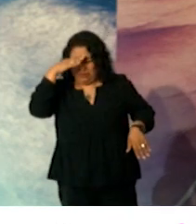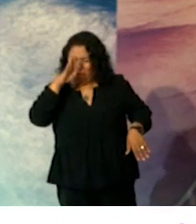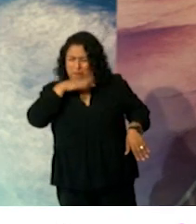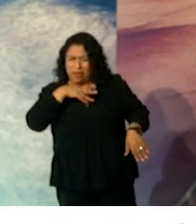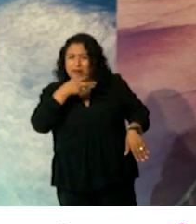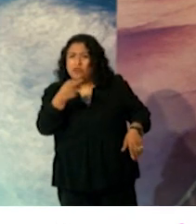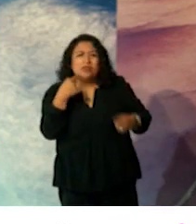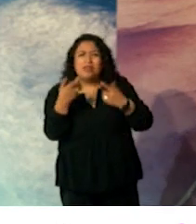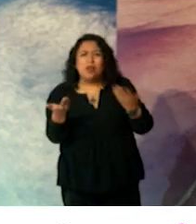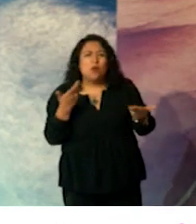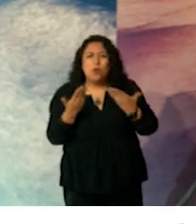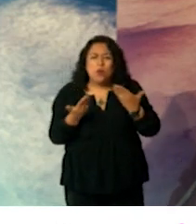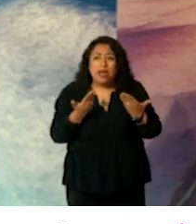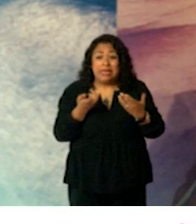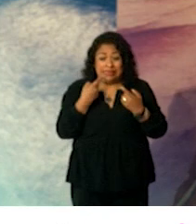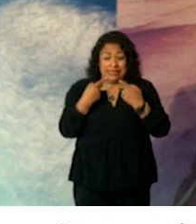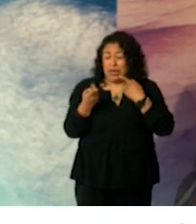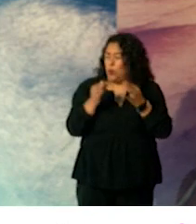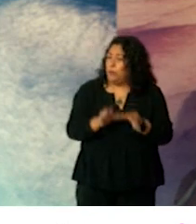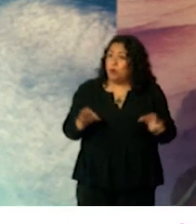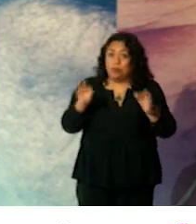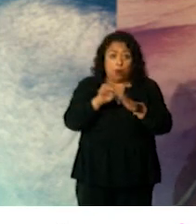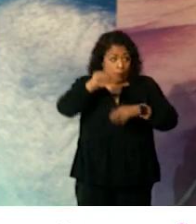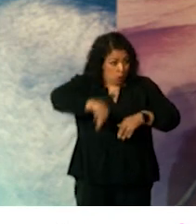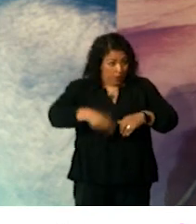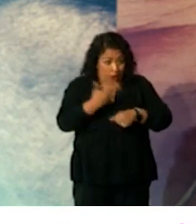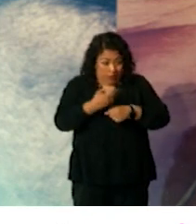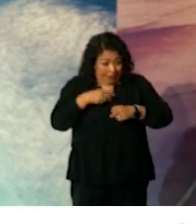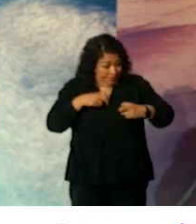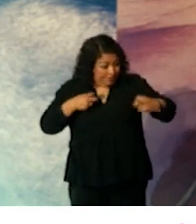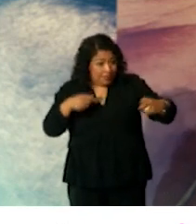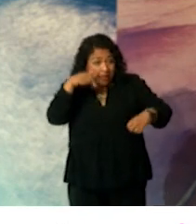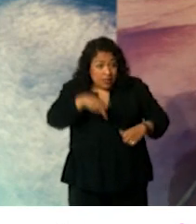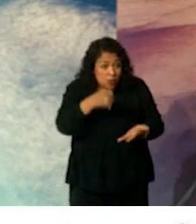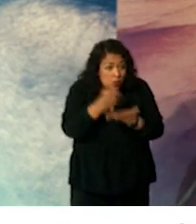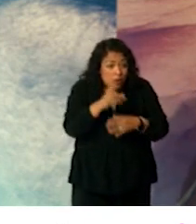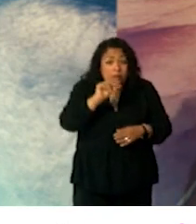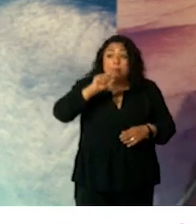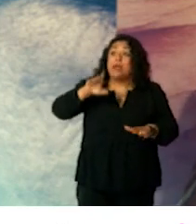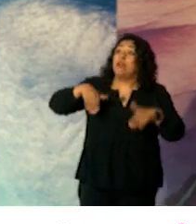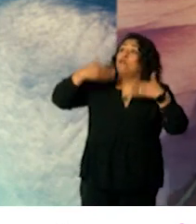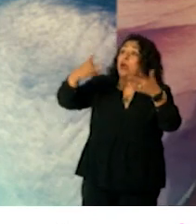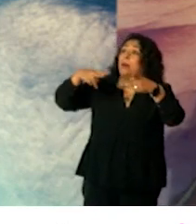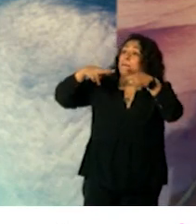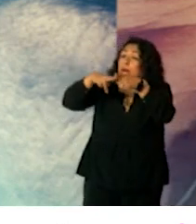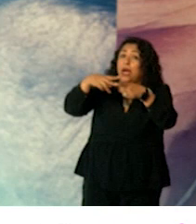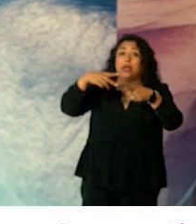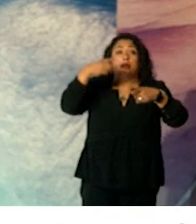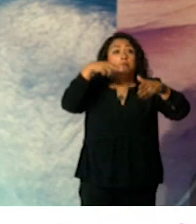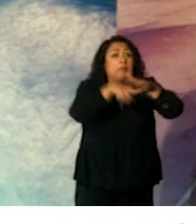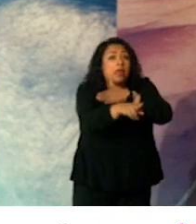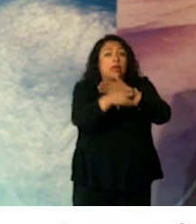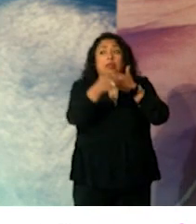deja parte del diálogo. Y ese diálogo es fundamental, justamente lo que estamos haciendo aquí. Y no solamente es aquí, también es estar en los parques, también es estar en el